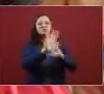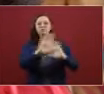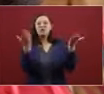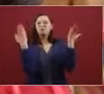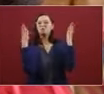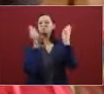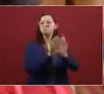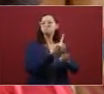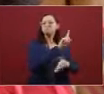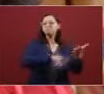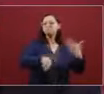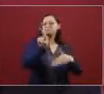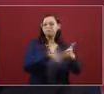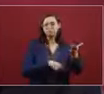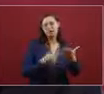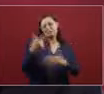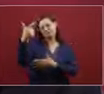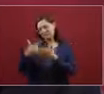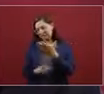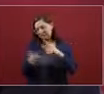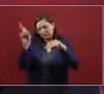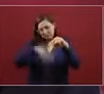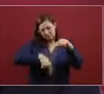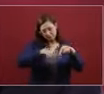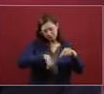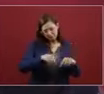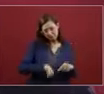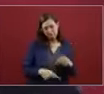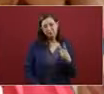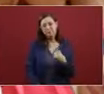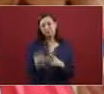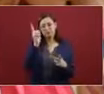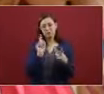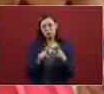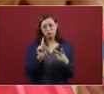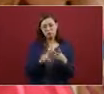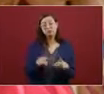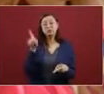operando. Y segunda pregunta, en la Cámara de